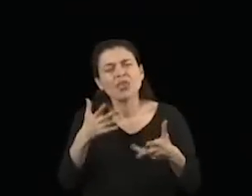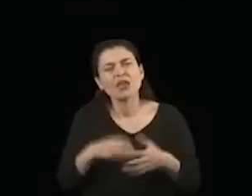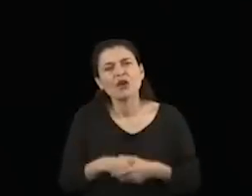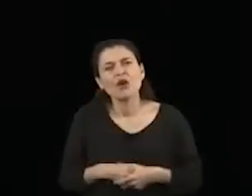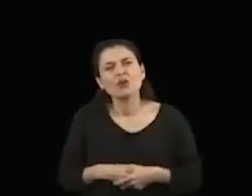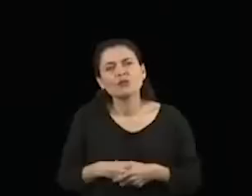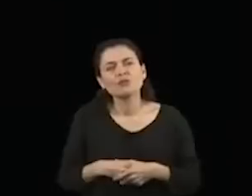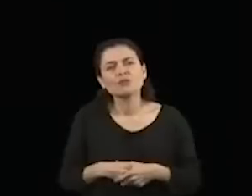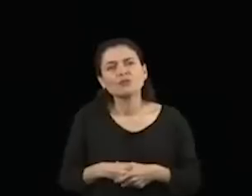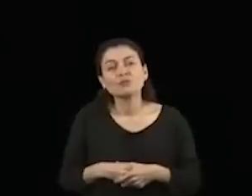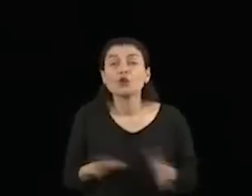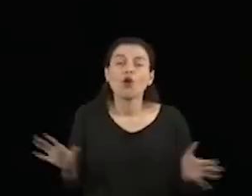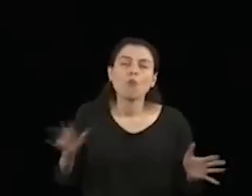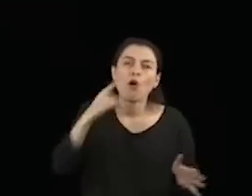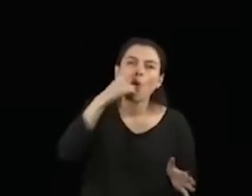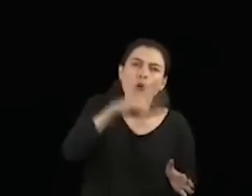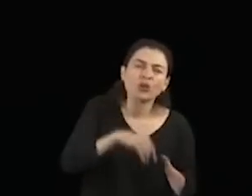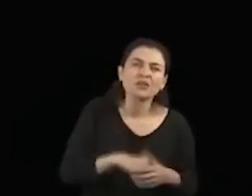dejar